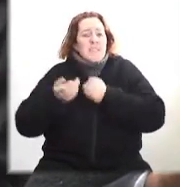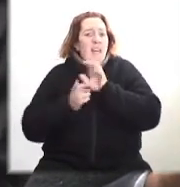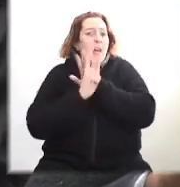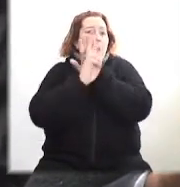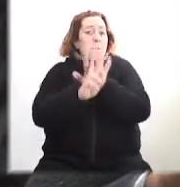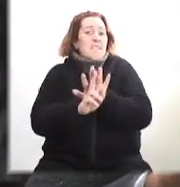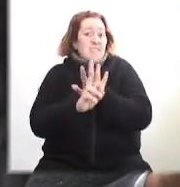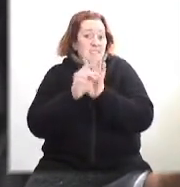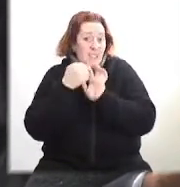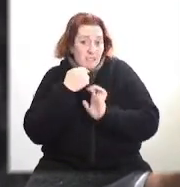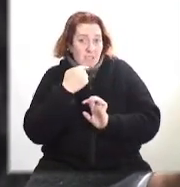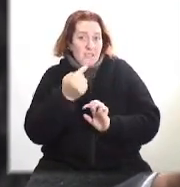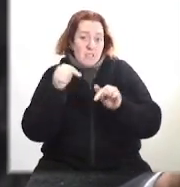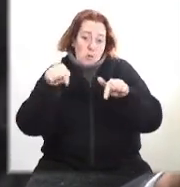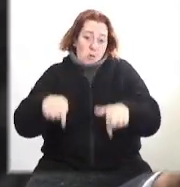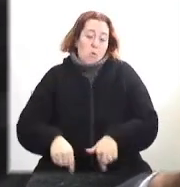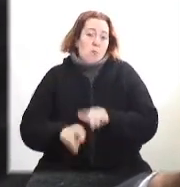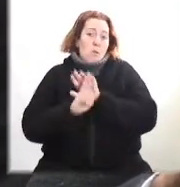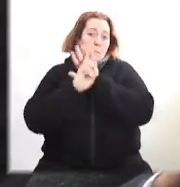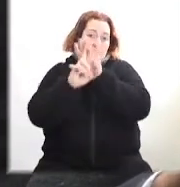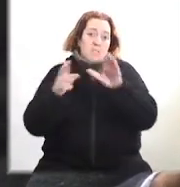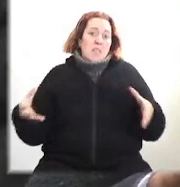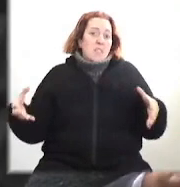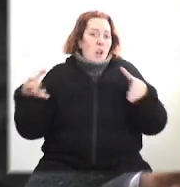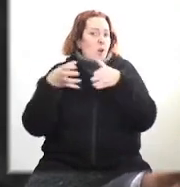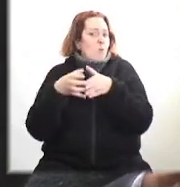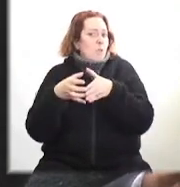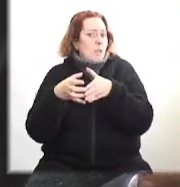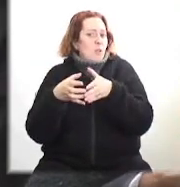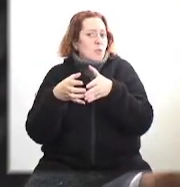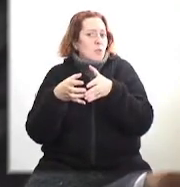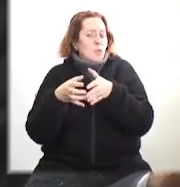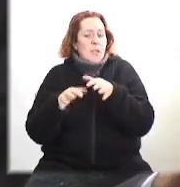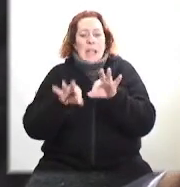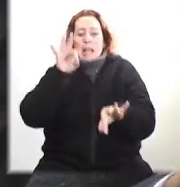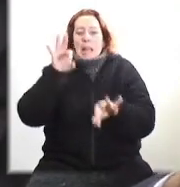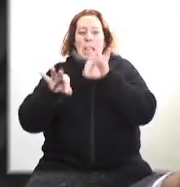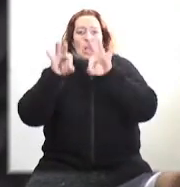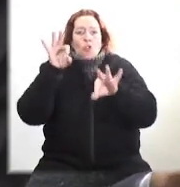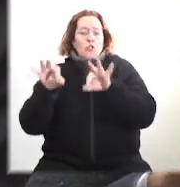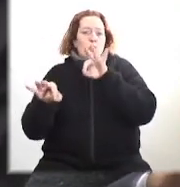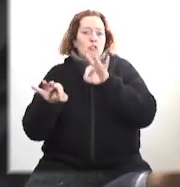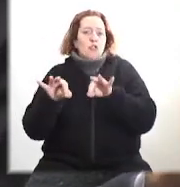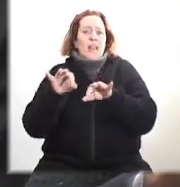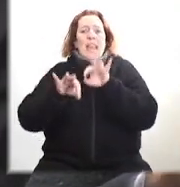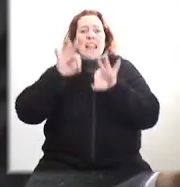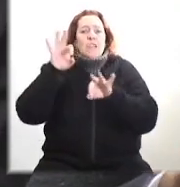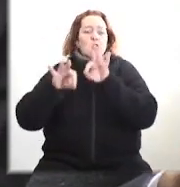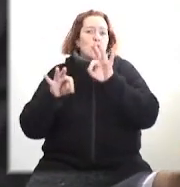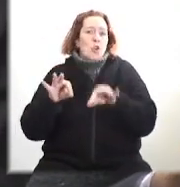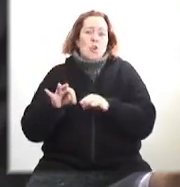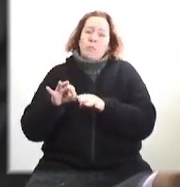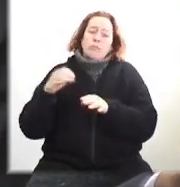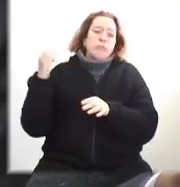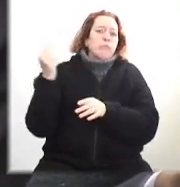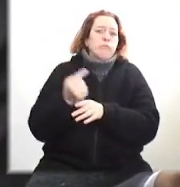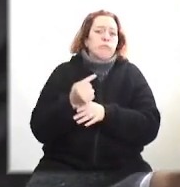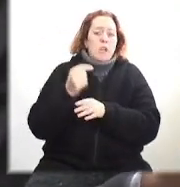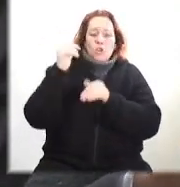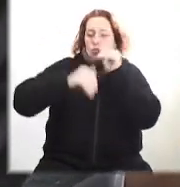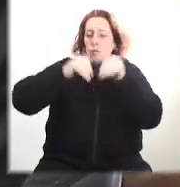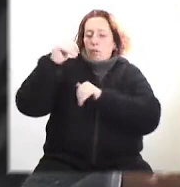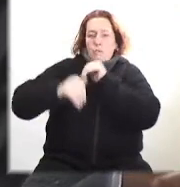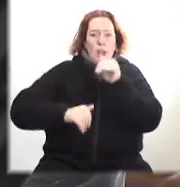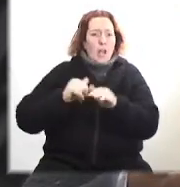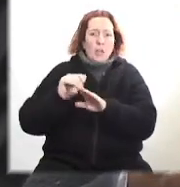sus representantes están hoy aquí reunidos y han sido electos en elecciones libérrimas con sufragio